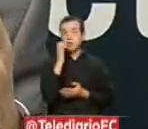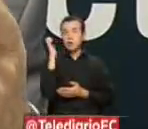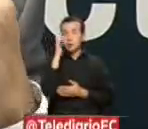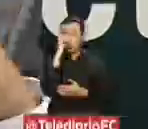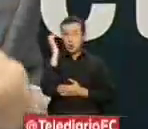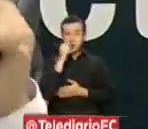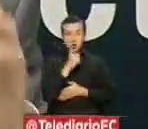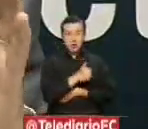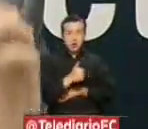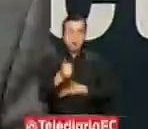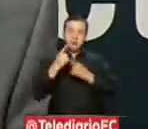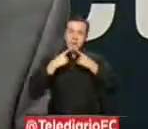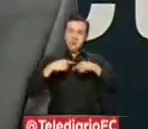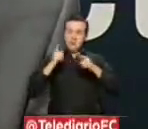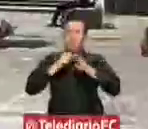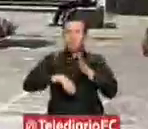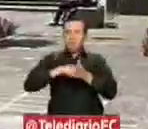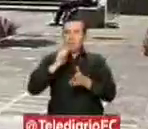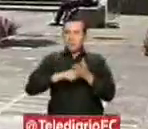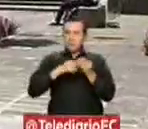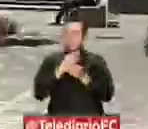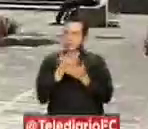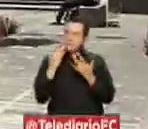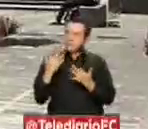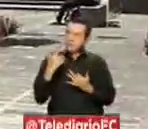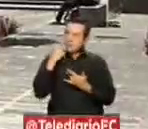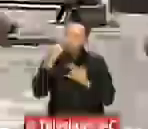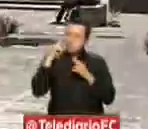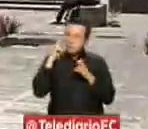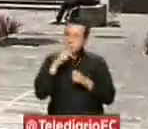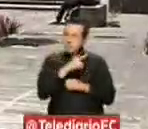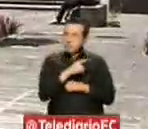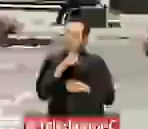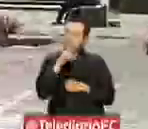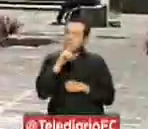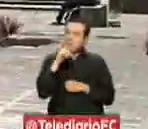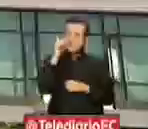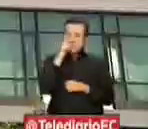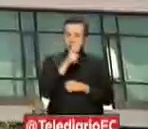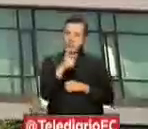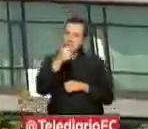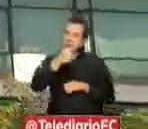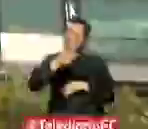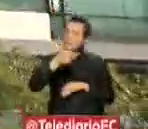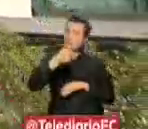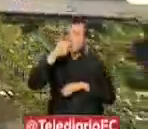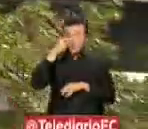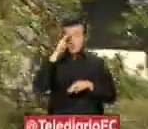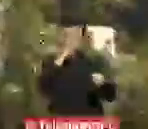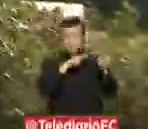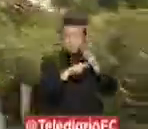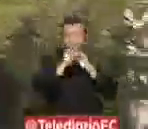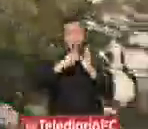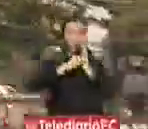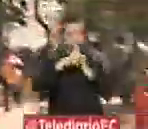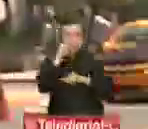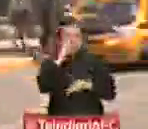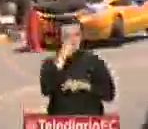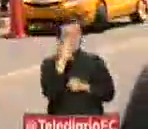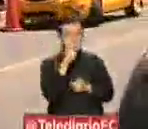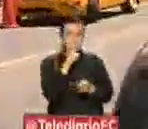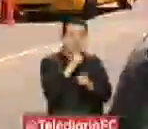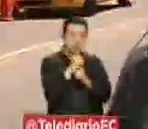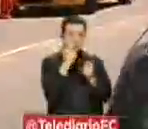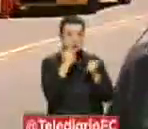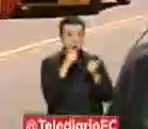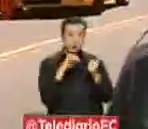el mismo dispone la contratación. Resta esperar la indagación previa por parte de la Fiscalía y las auditorías de Contraloría para ratificar o no estas denuncias